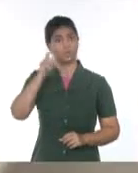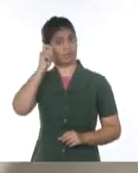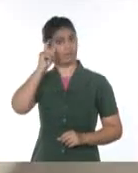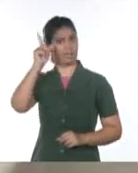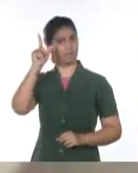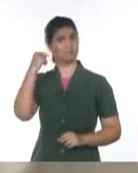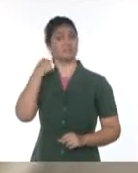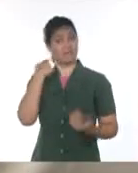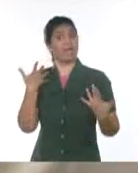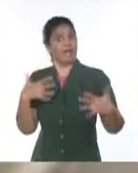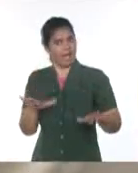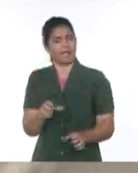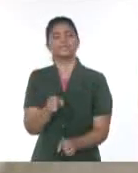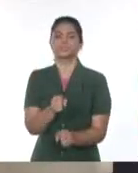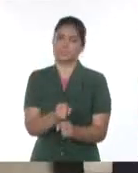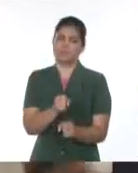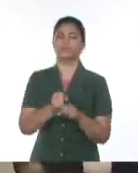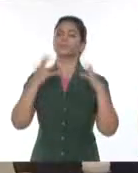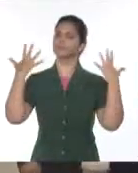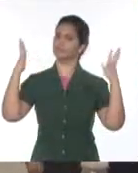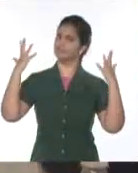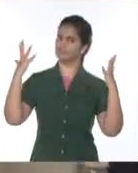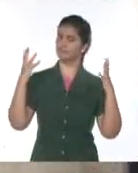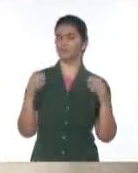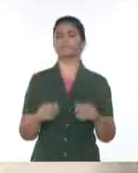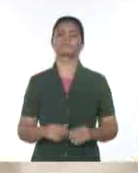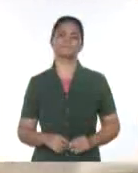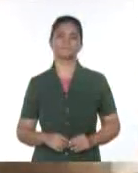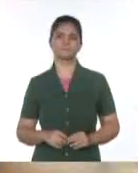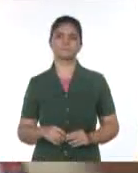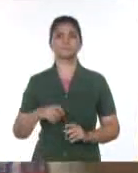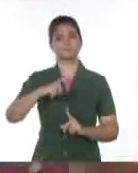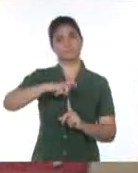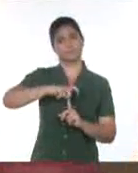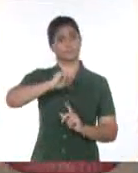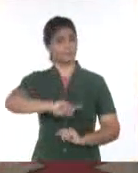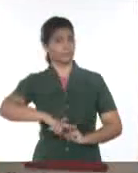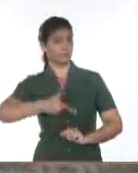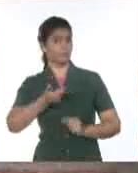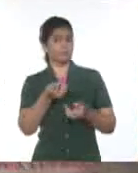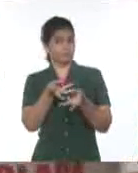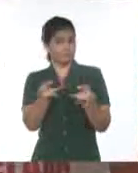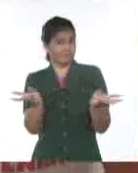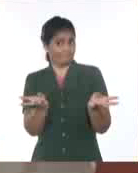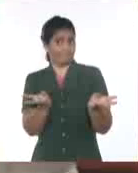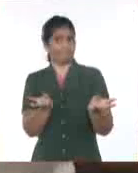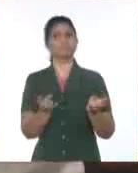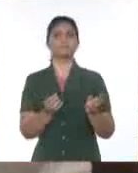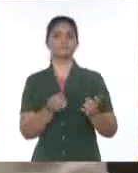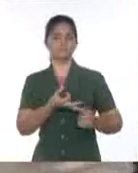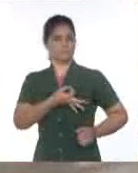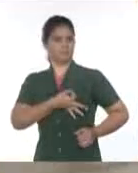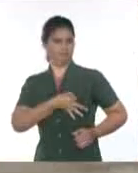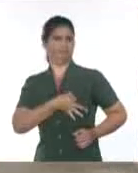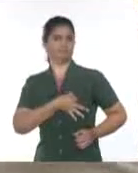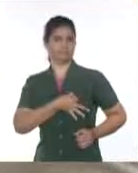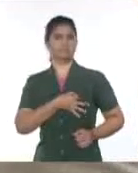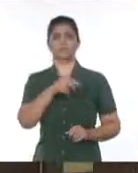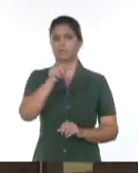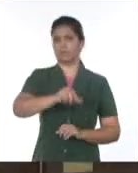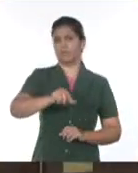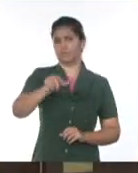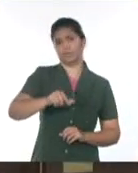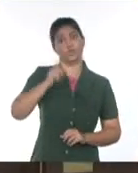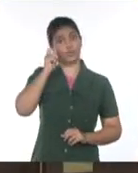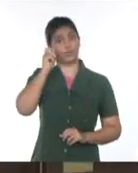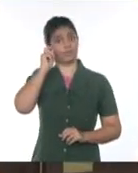trayectoria laboral. Porque el Sindicato de la Cultura otorga su máxima distinción, que es la Raúl Gómez García, y hoy fueron condecorados con esta